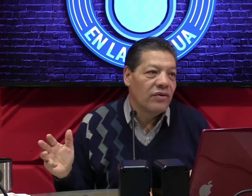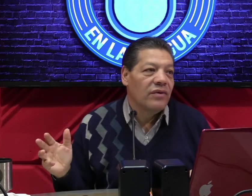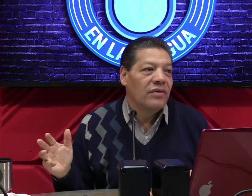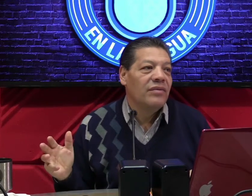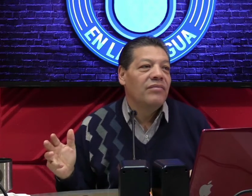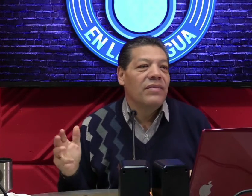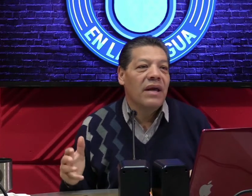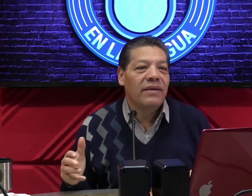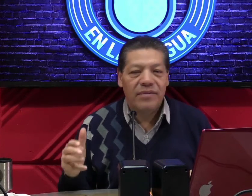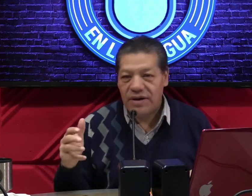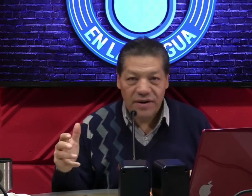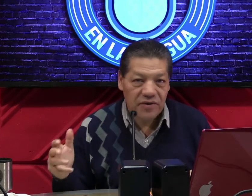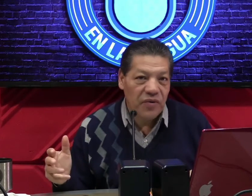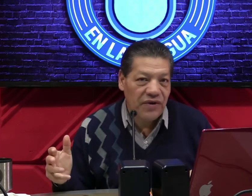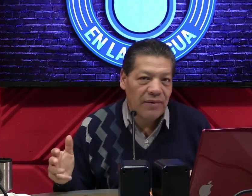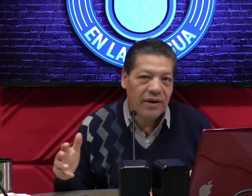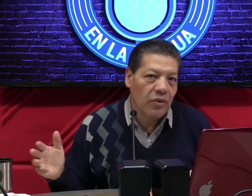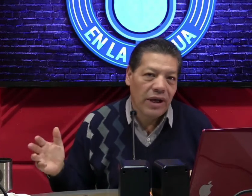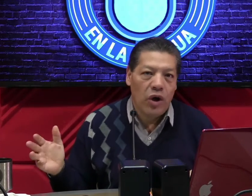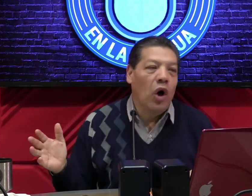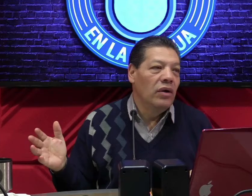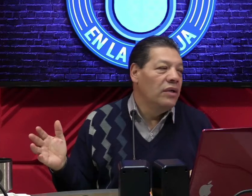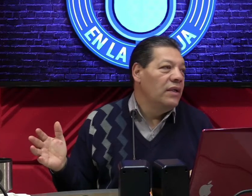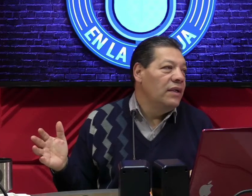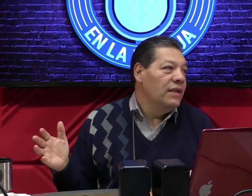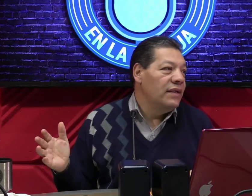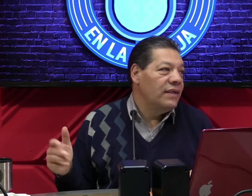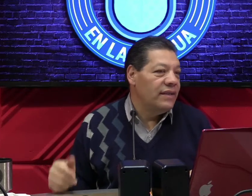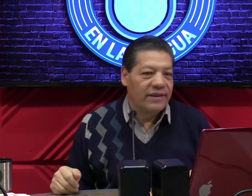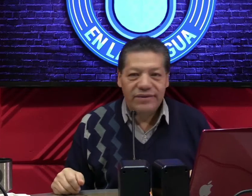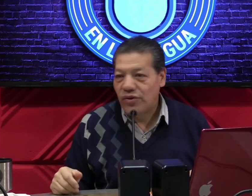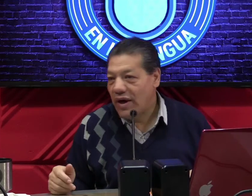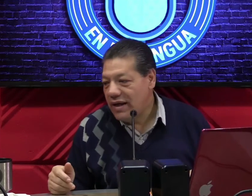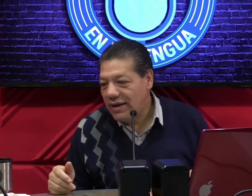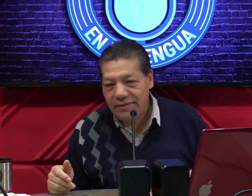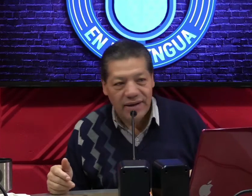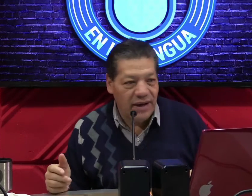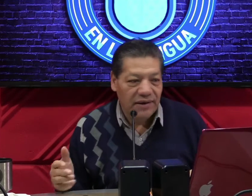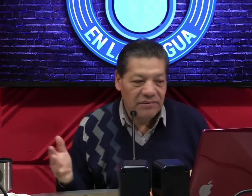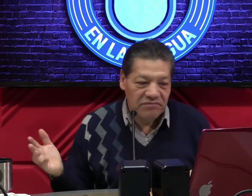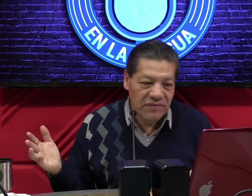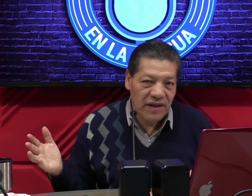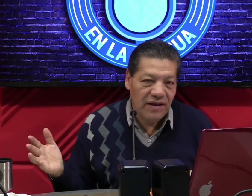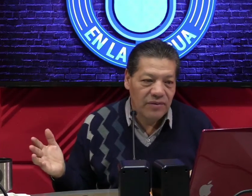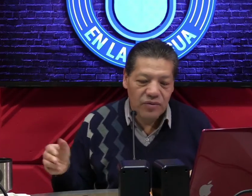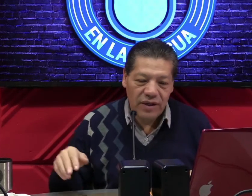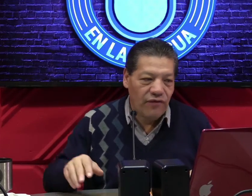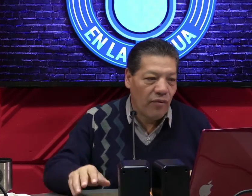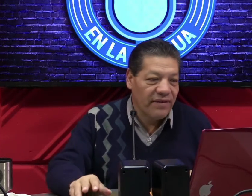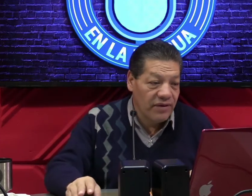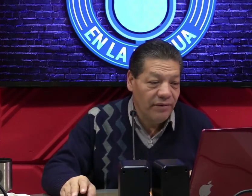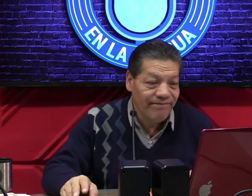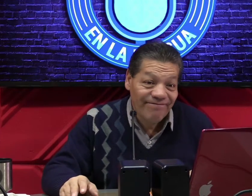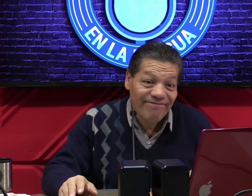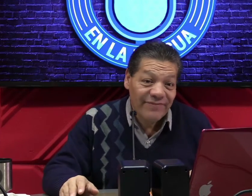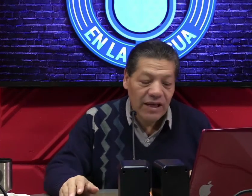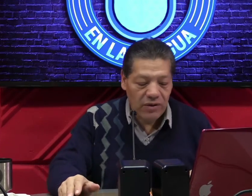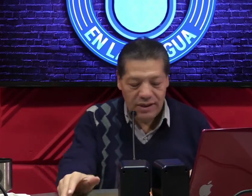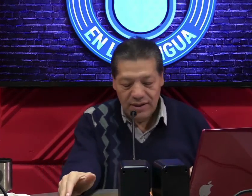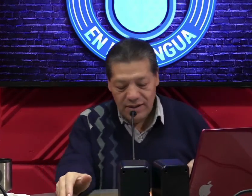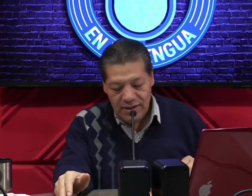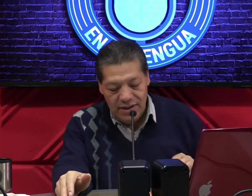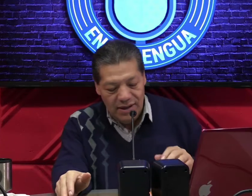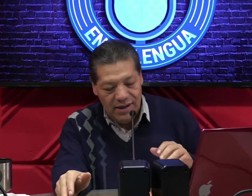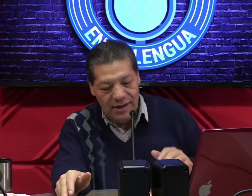sentidos, bien, de manera responsable, creo que no chocarían. Ayer le dábamos una información,